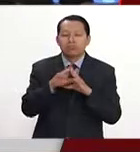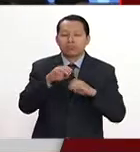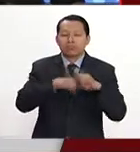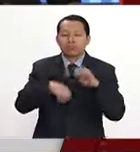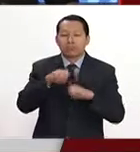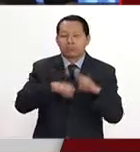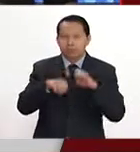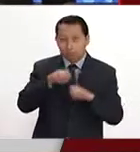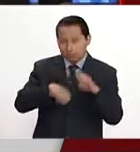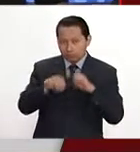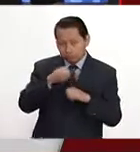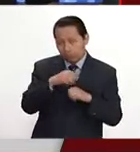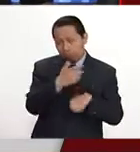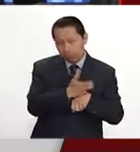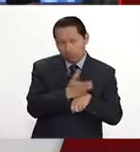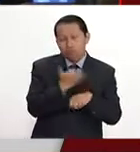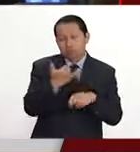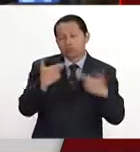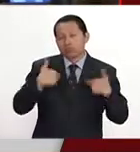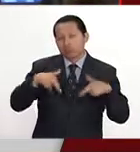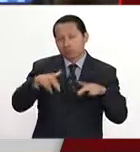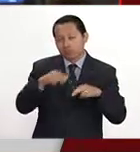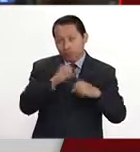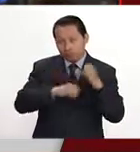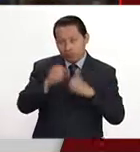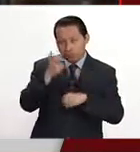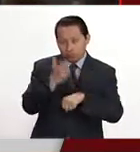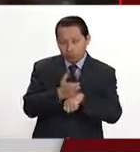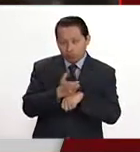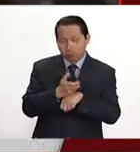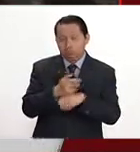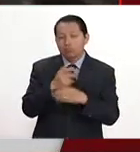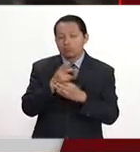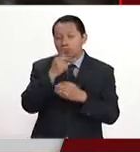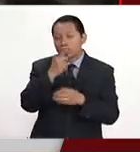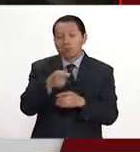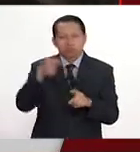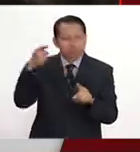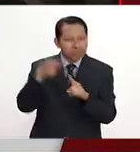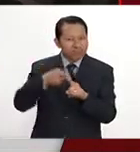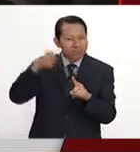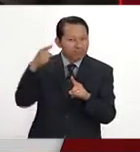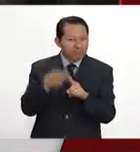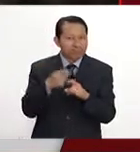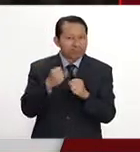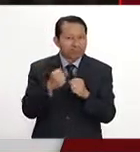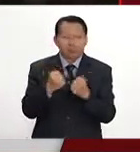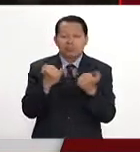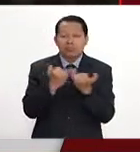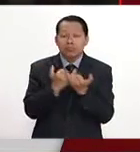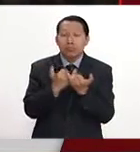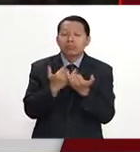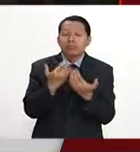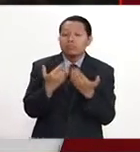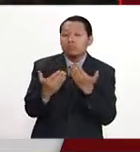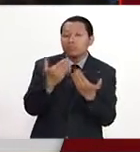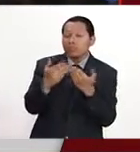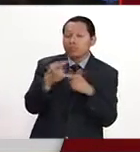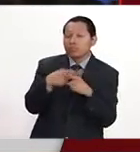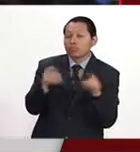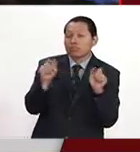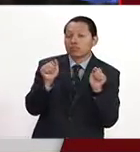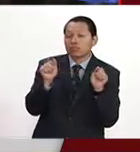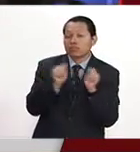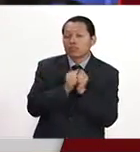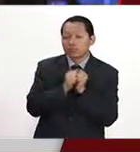embajador Lighthizer, el representante comercial de Estados Unidos, insistió mucho en ello y pues eso sí contrastó un poquito